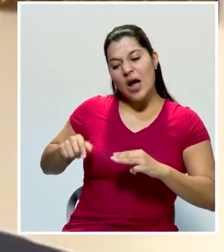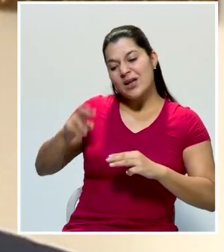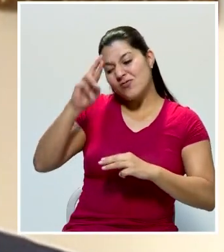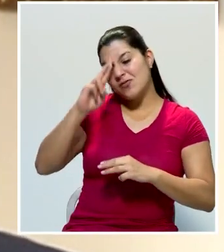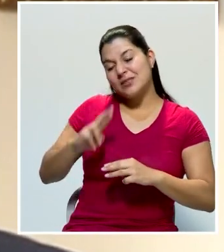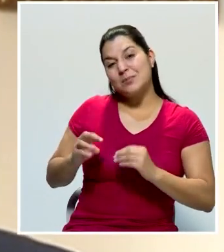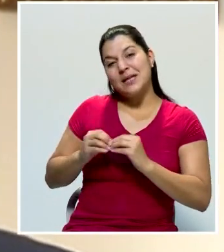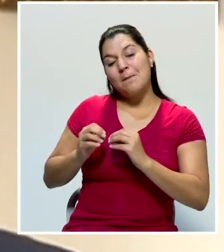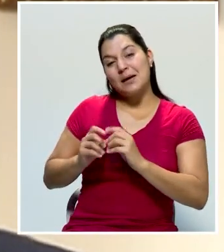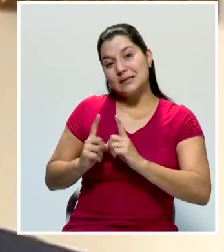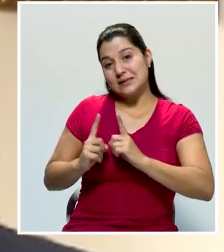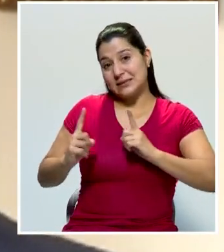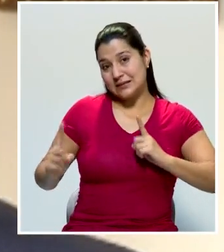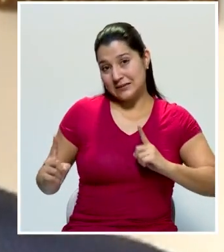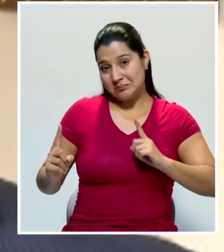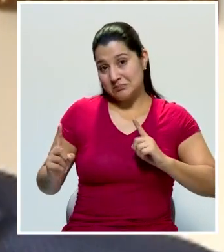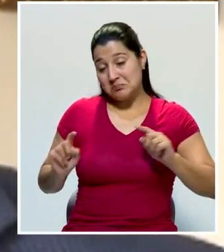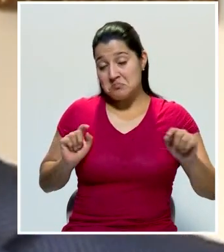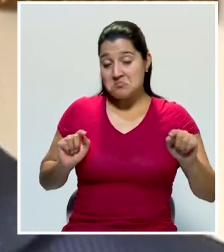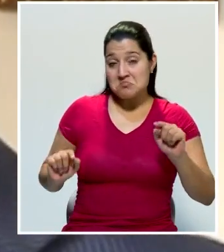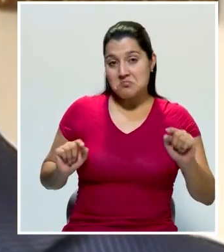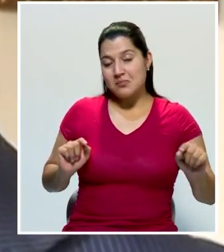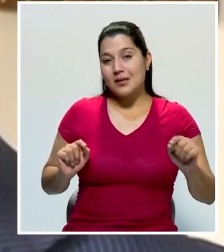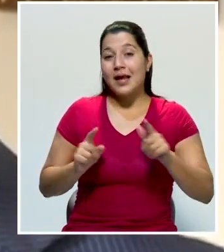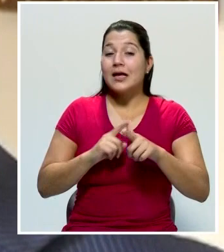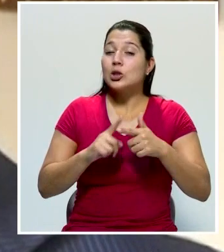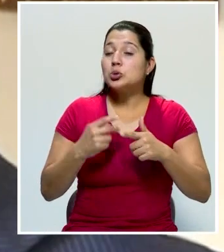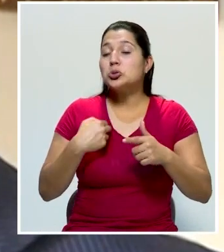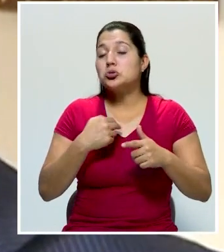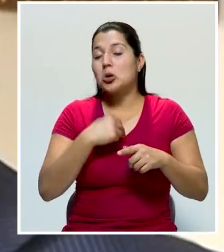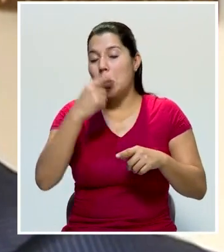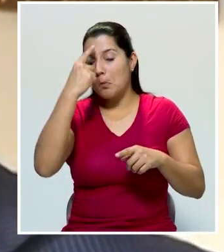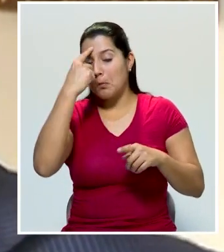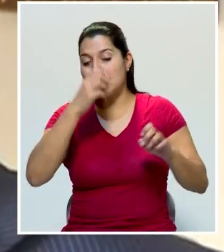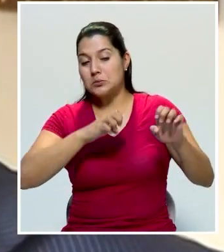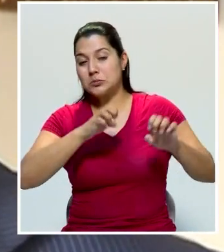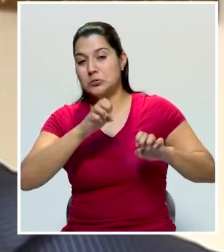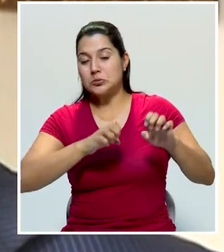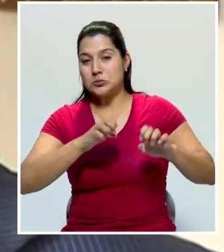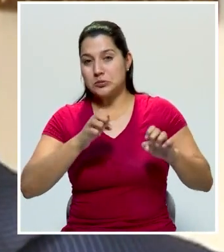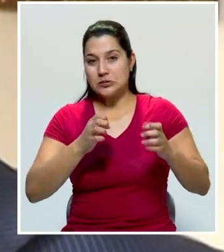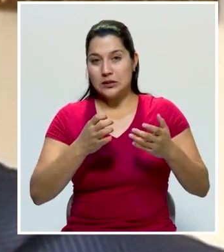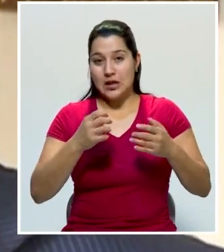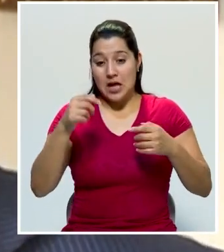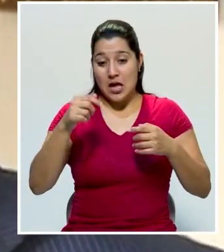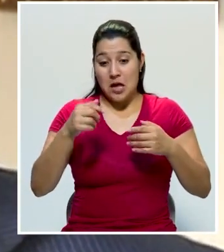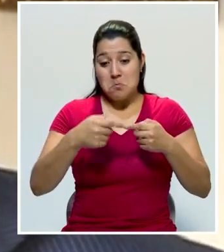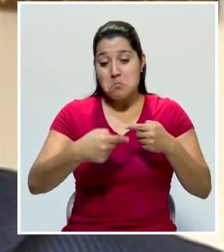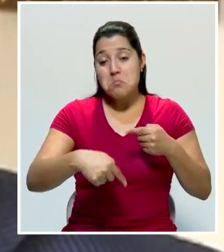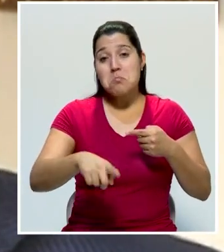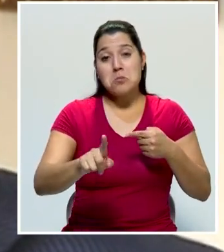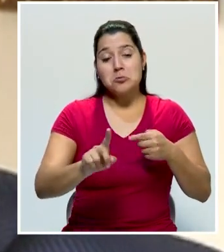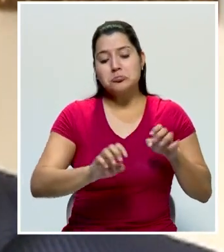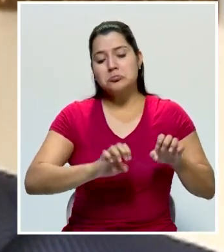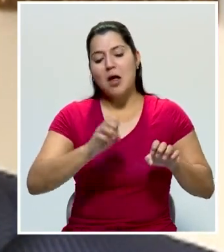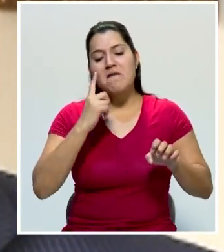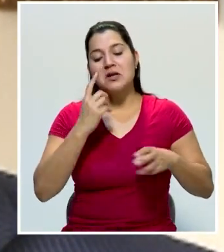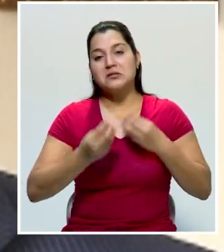distanciamiento, de manera que es una valoración que estaremos haciendo en el transcurso de los próximos